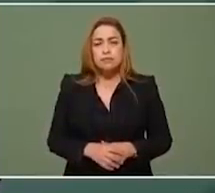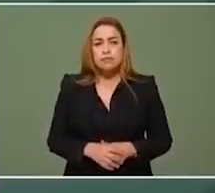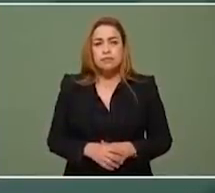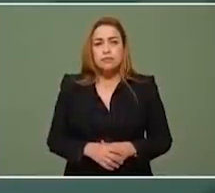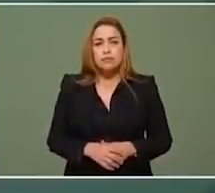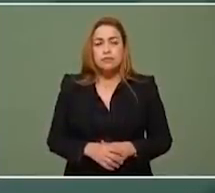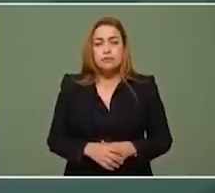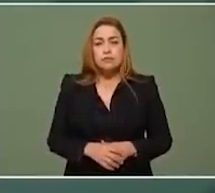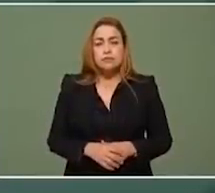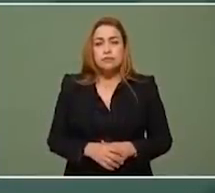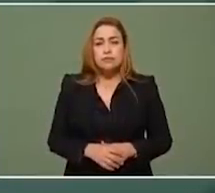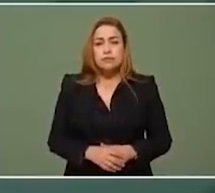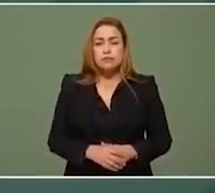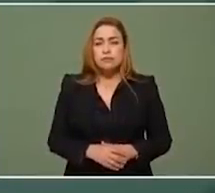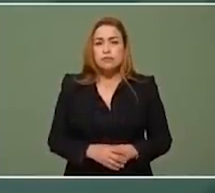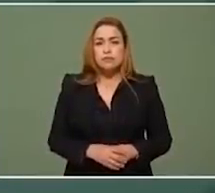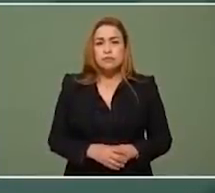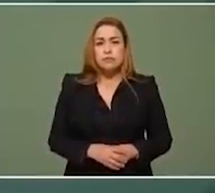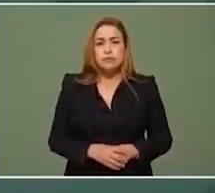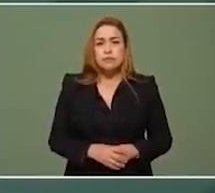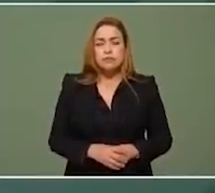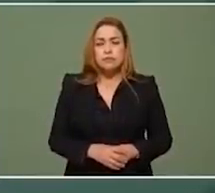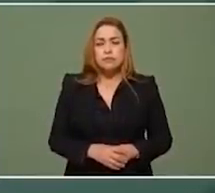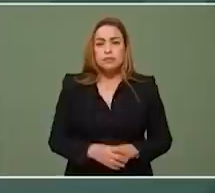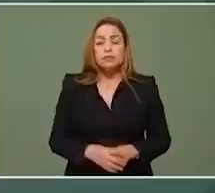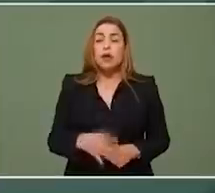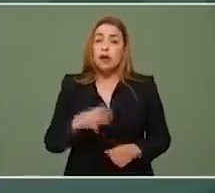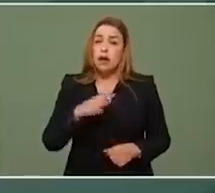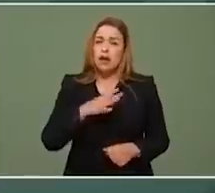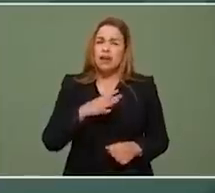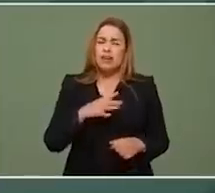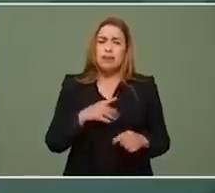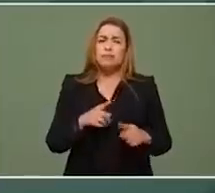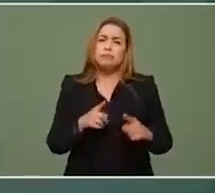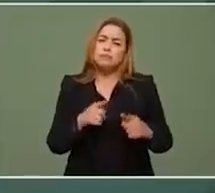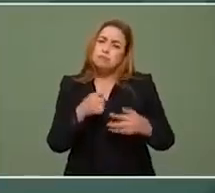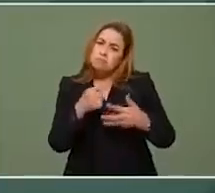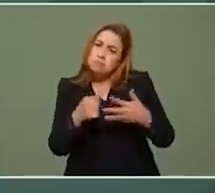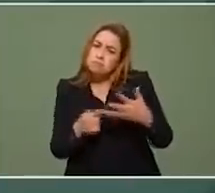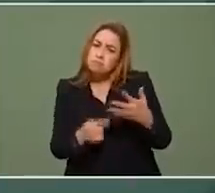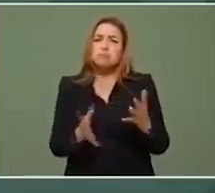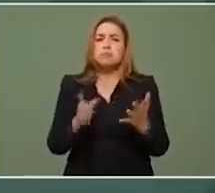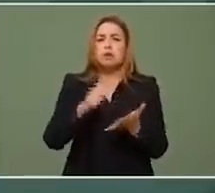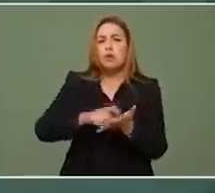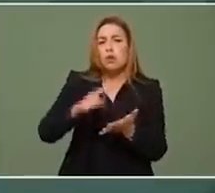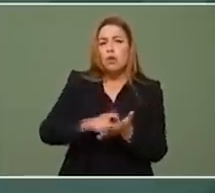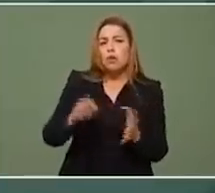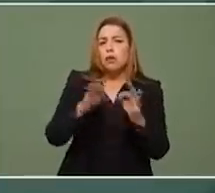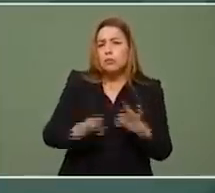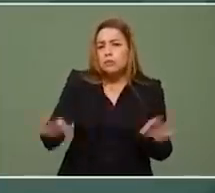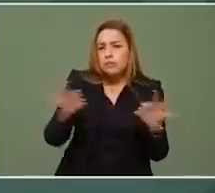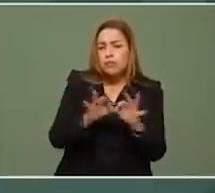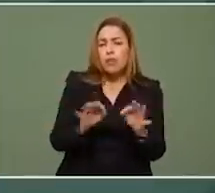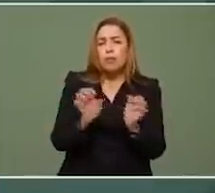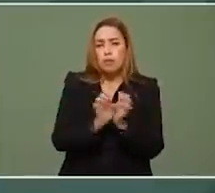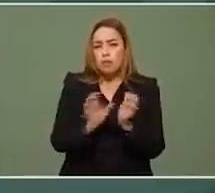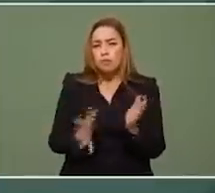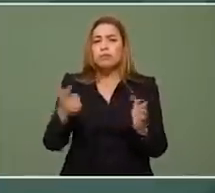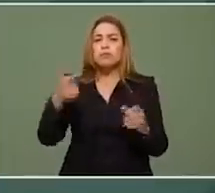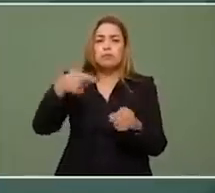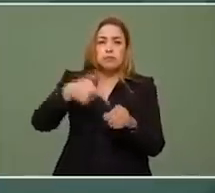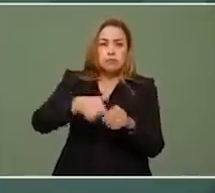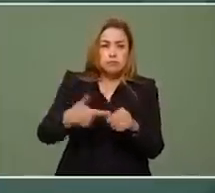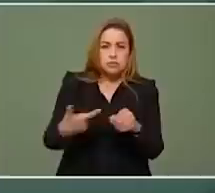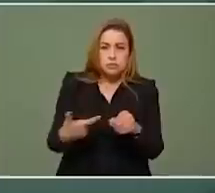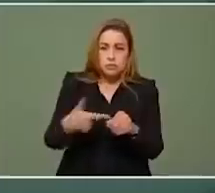compras importantes como lo que tiene que ver con los combustibles que